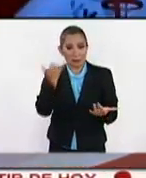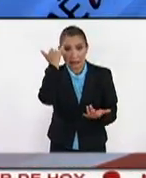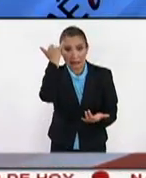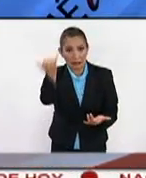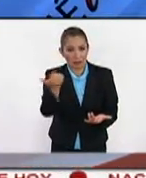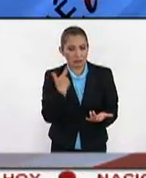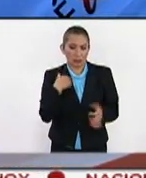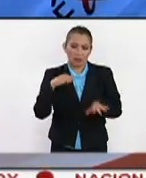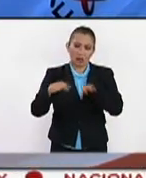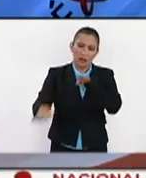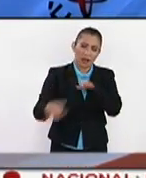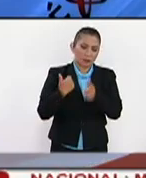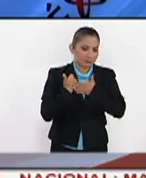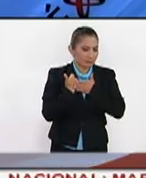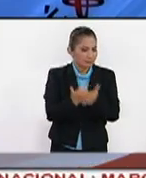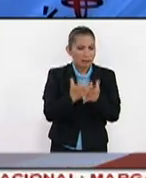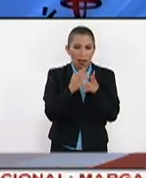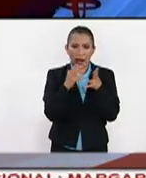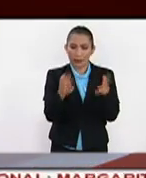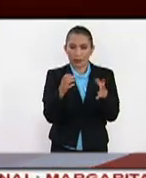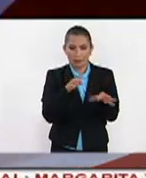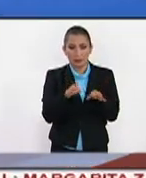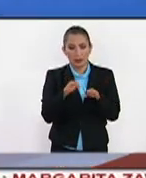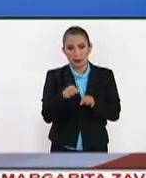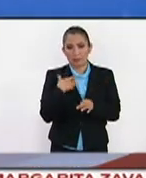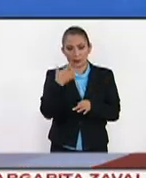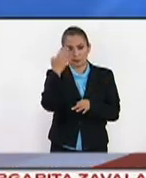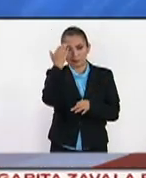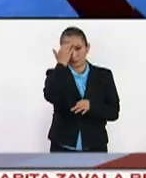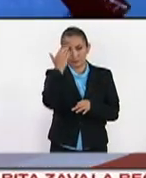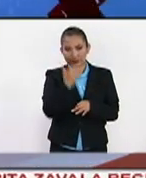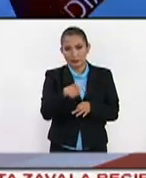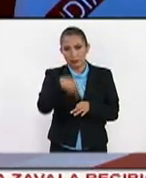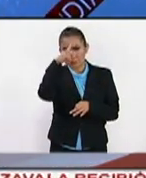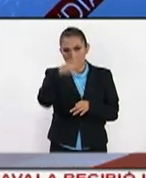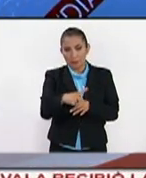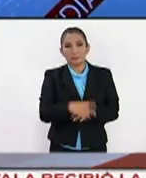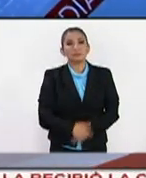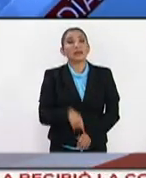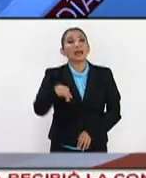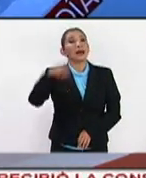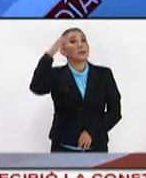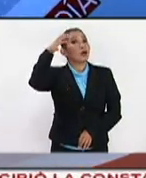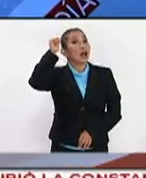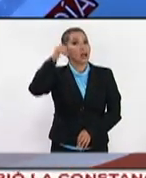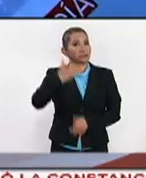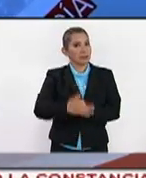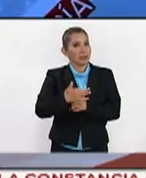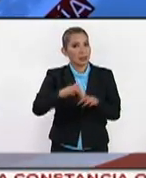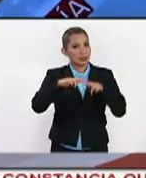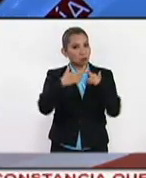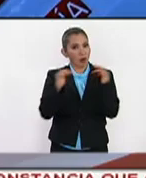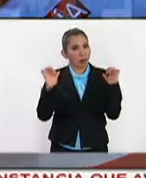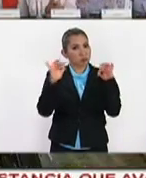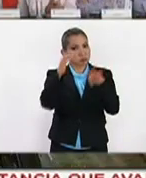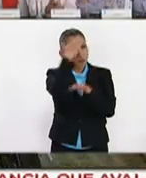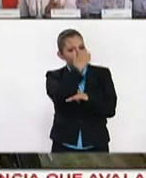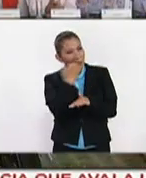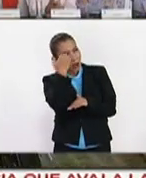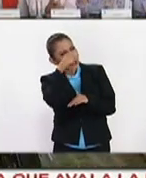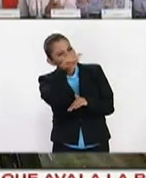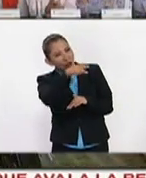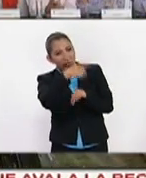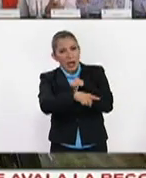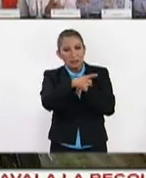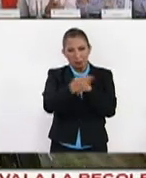de trabajar y de actuar en estos casos tan trágicos aquí en el país. En Morelos se realizó una reunión de evaluación de daños